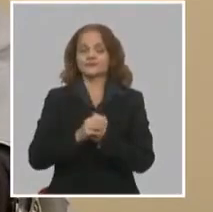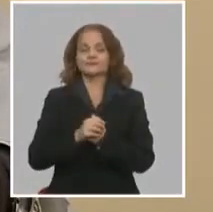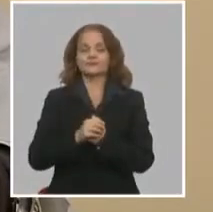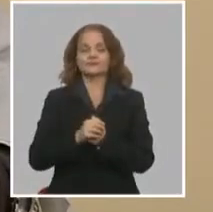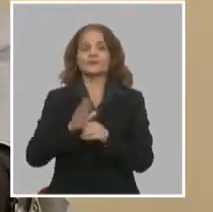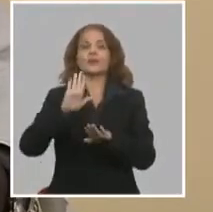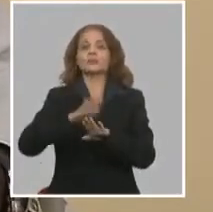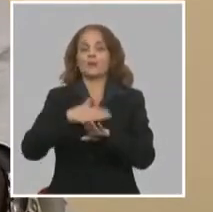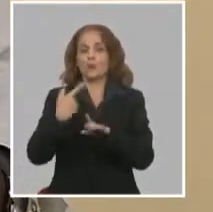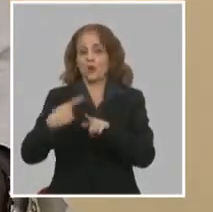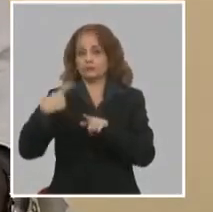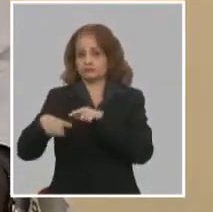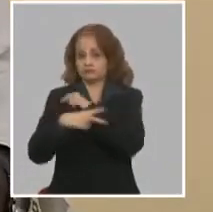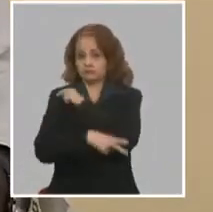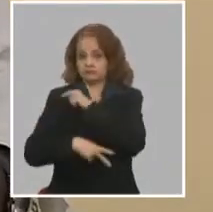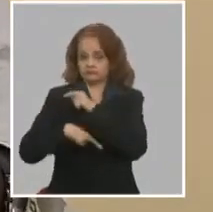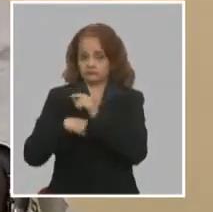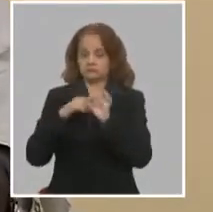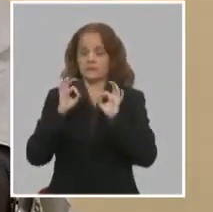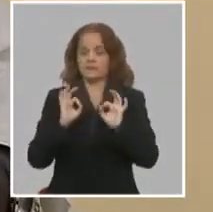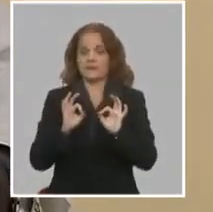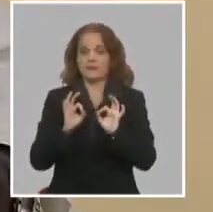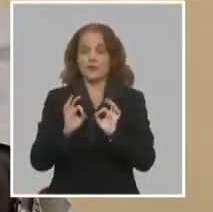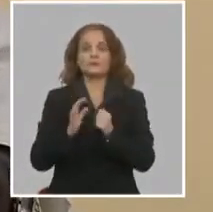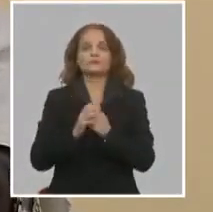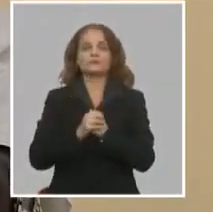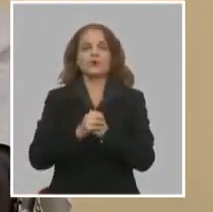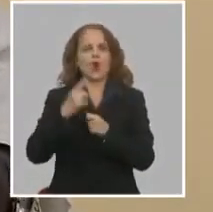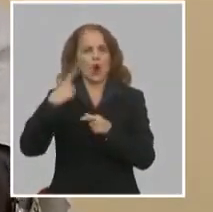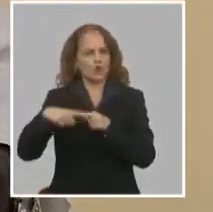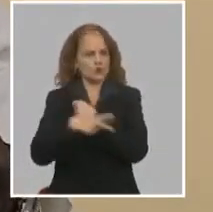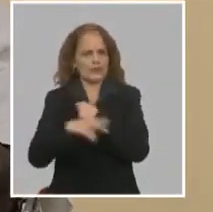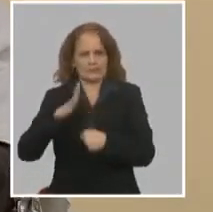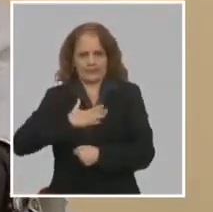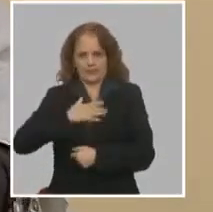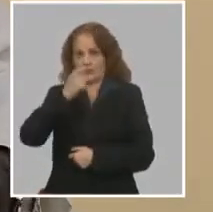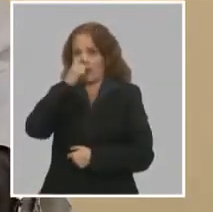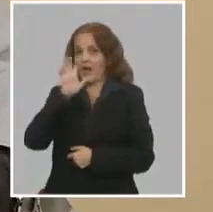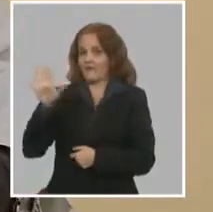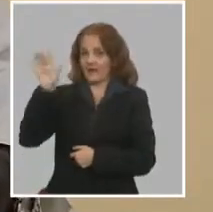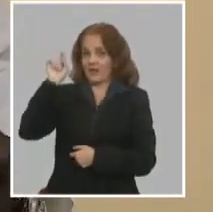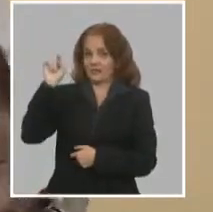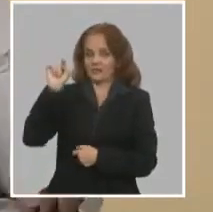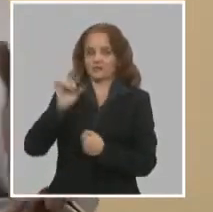el 2013, en la República de Burkina Faso. Y bueno, y hoy,